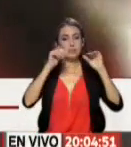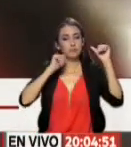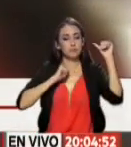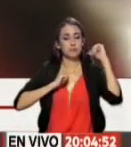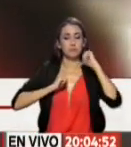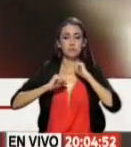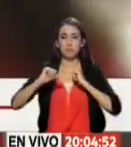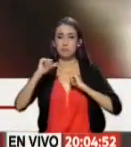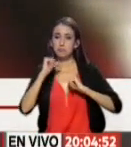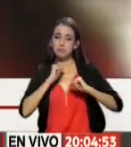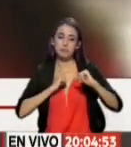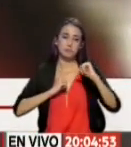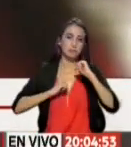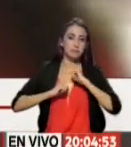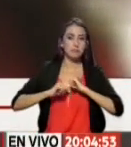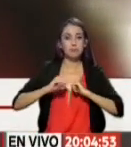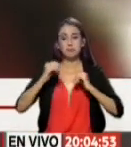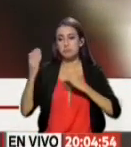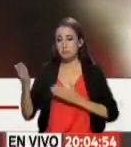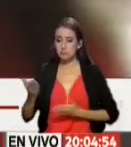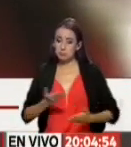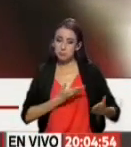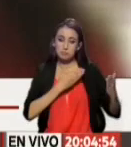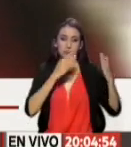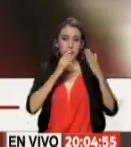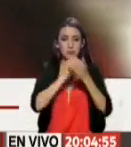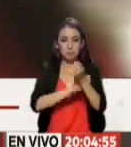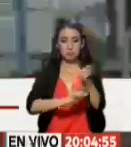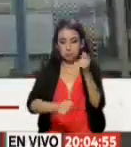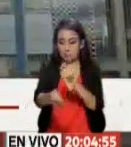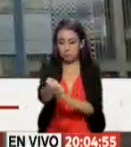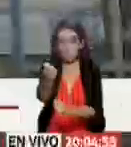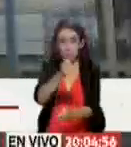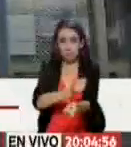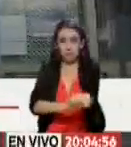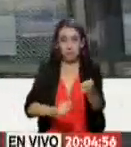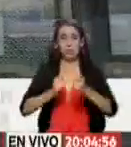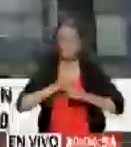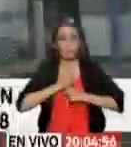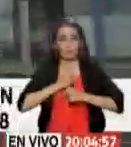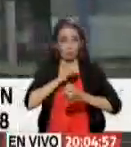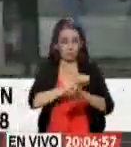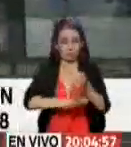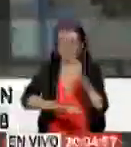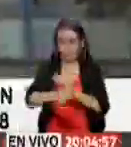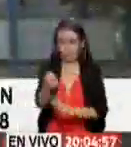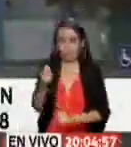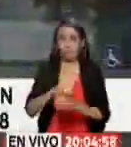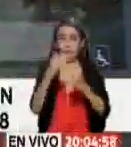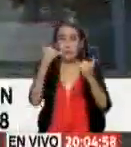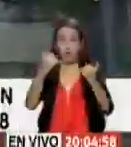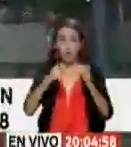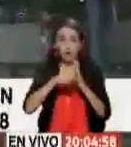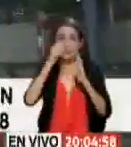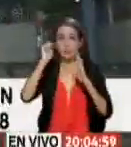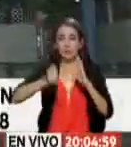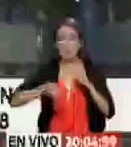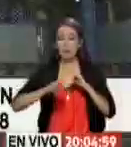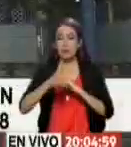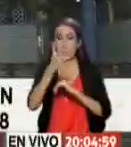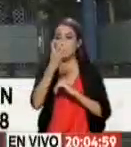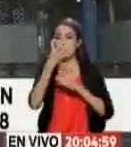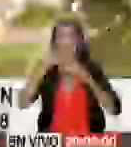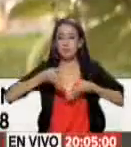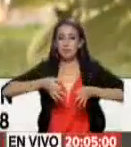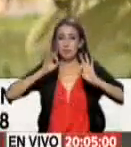con calladas, se aislaba, se comenzó a cortar los brazos. Actualmente el caso está en juicio. El 14 de febrero se instalará